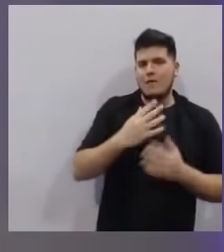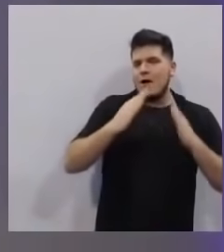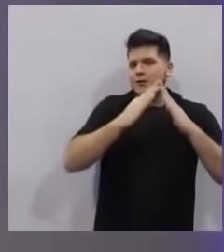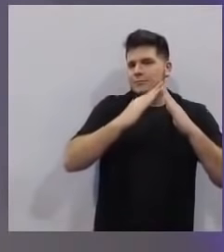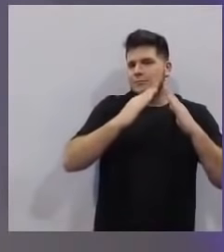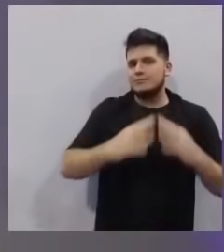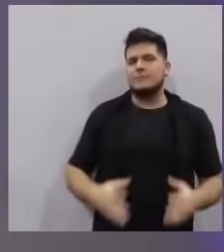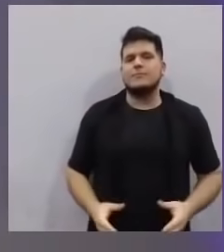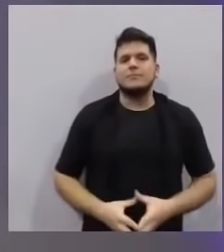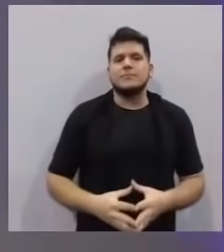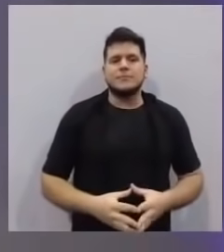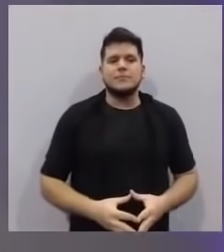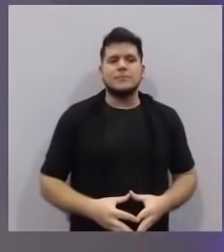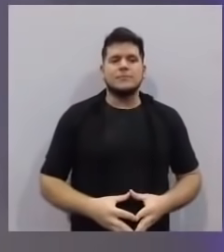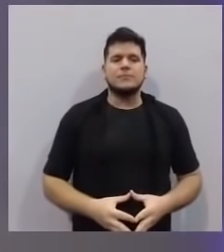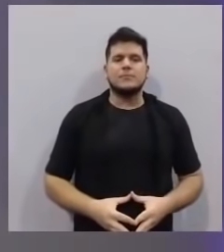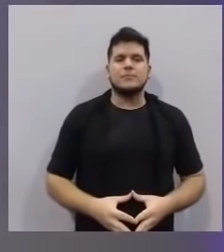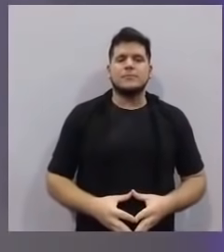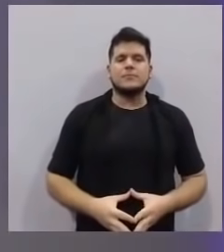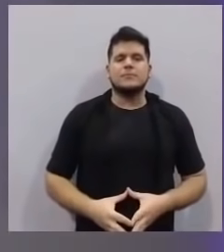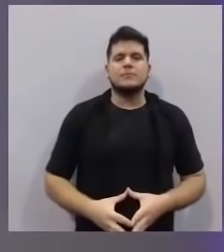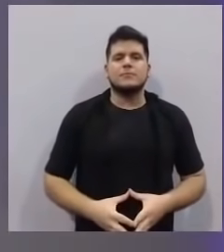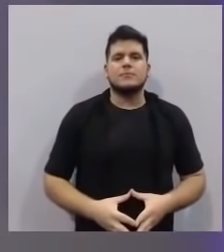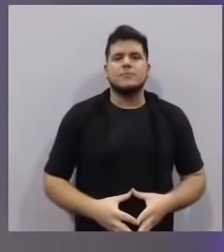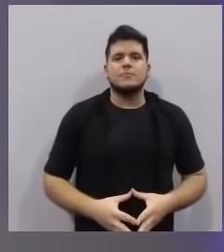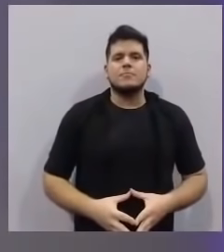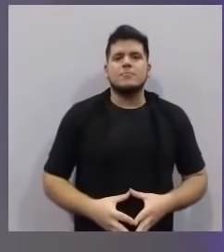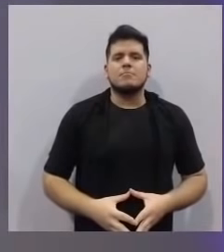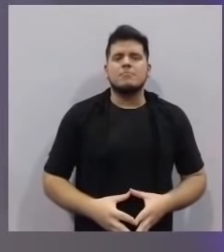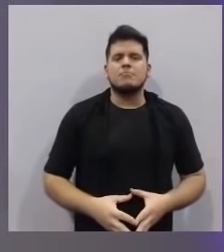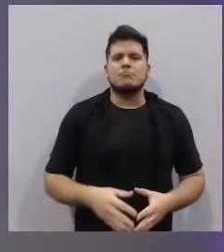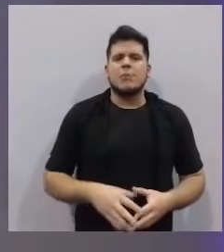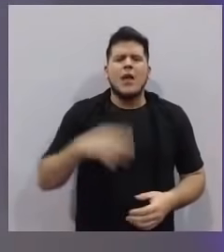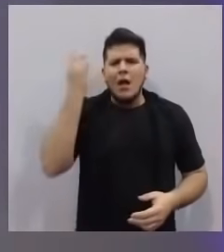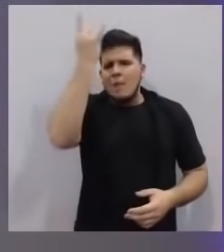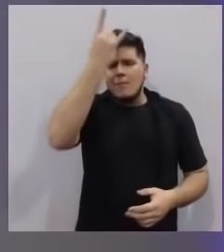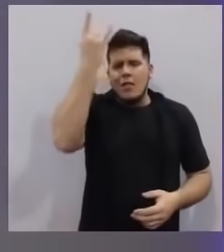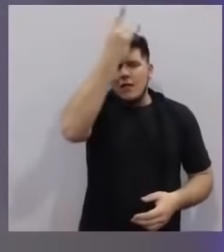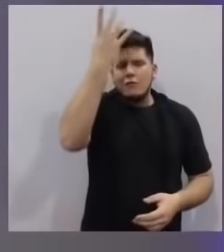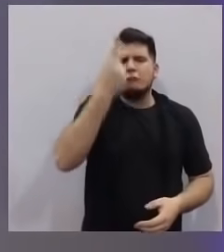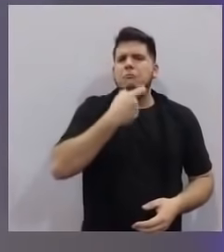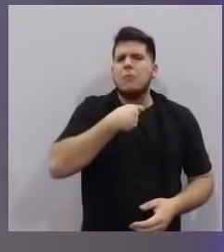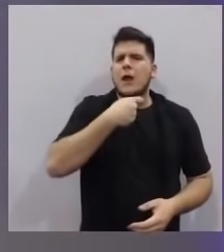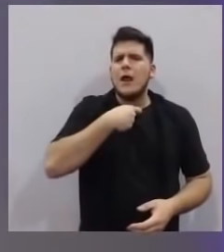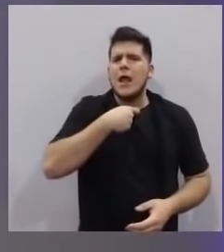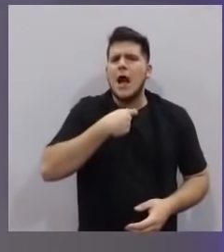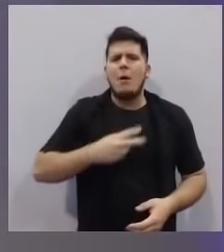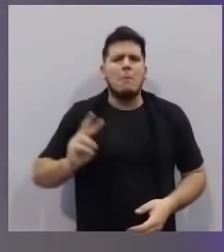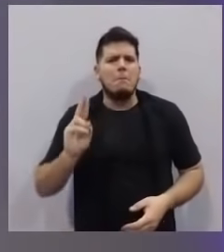destruir qué es lo que más quería hacer el enemigo con este joven que se